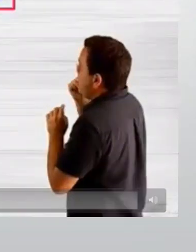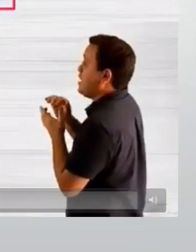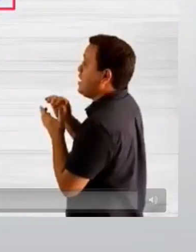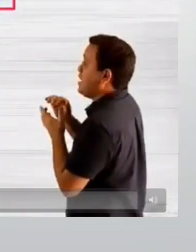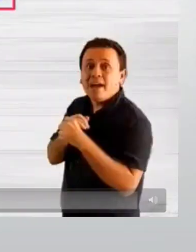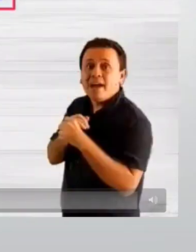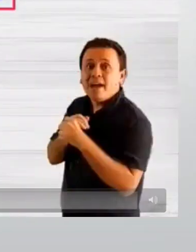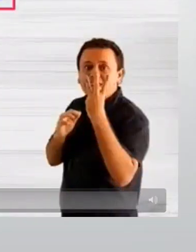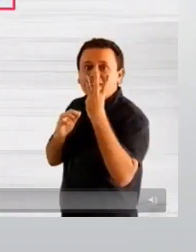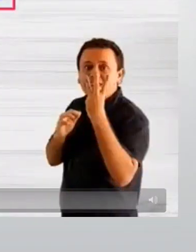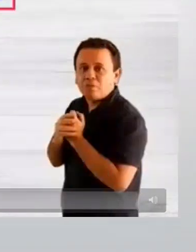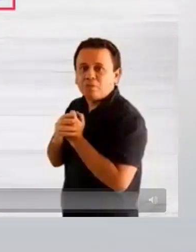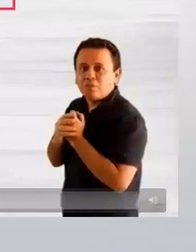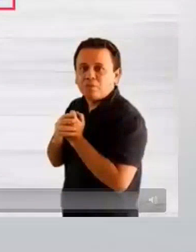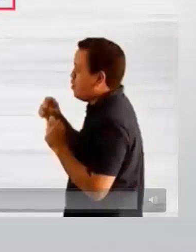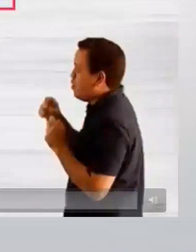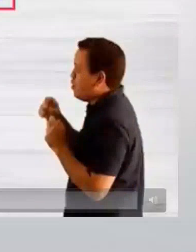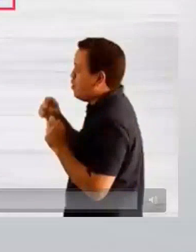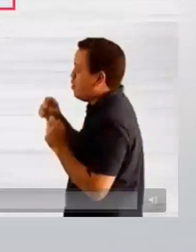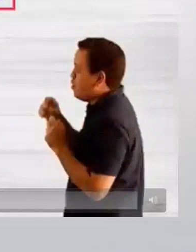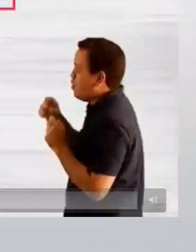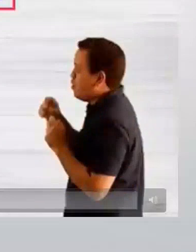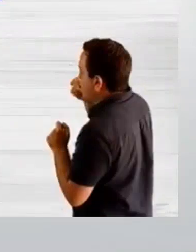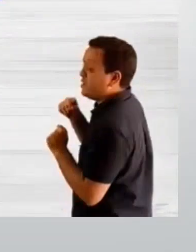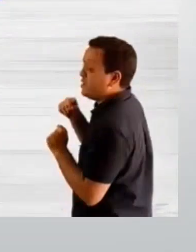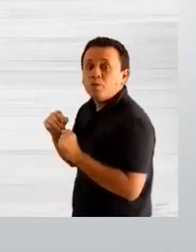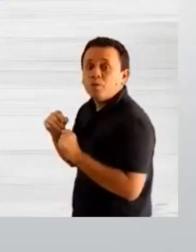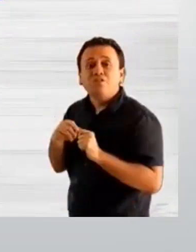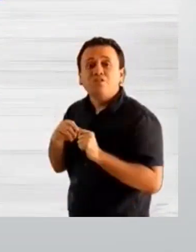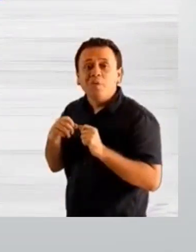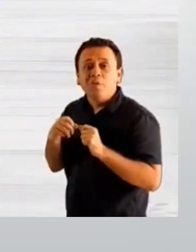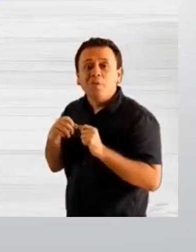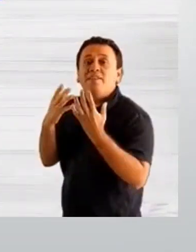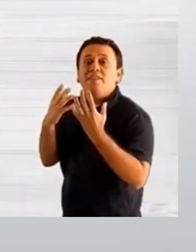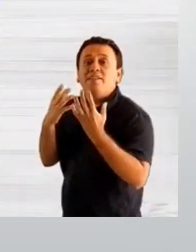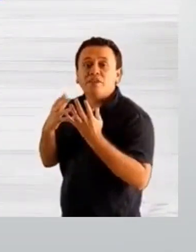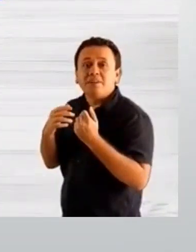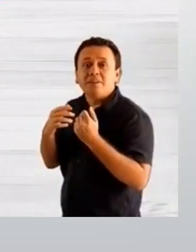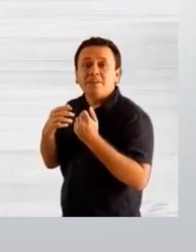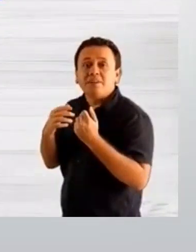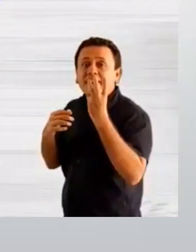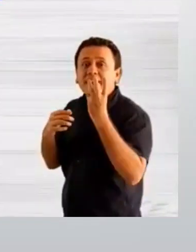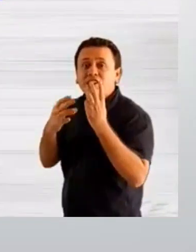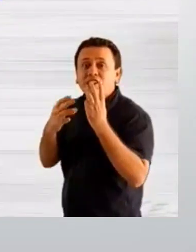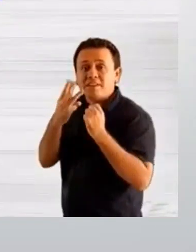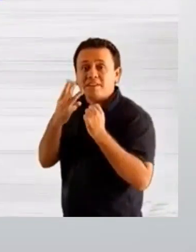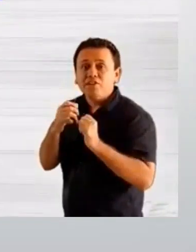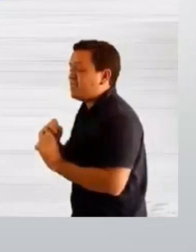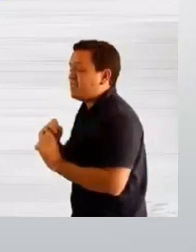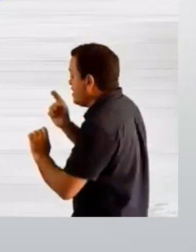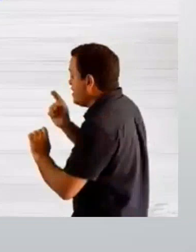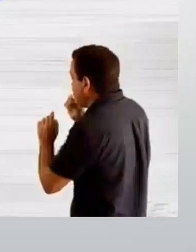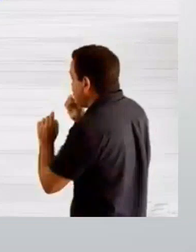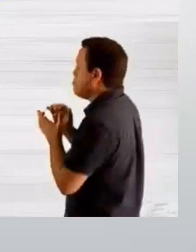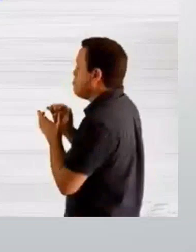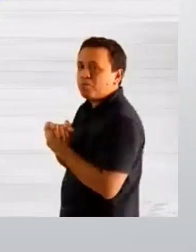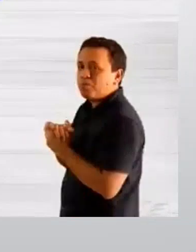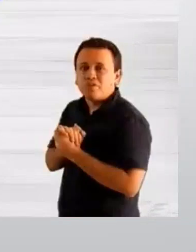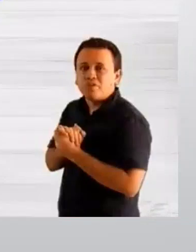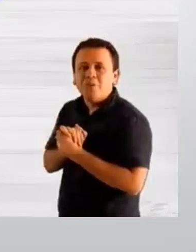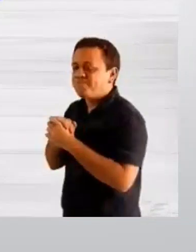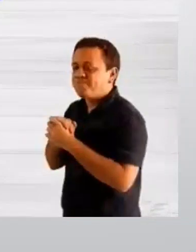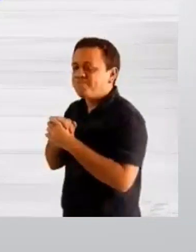la velocidad va a cambiar 3 metros por segundo. Por lo tanto, luego de ese otro segundo, la velocidad va a ser ahora de 3 más 3, va a ser de